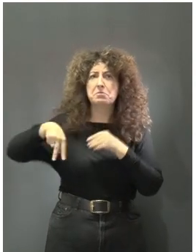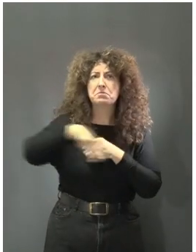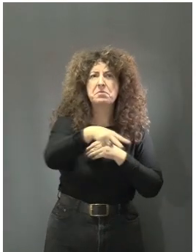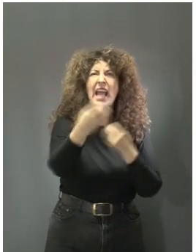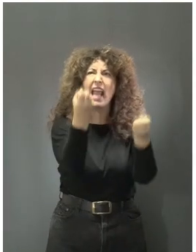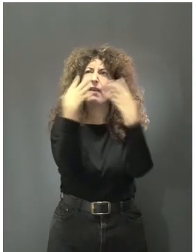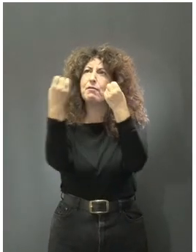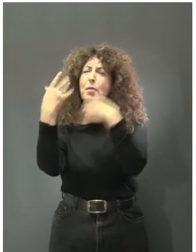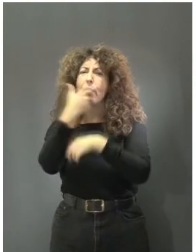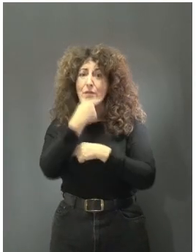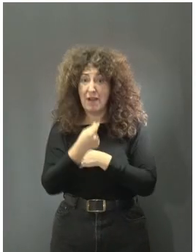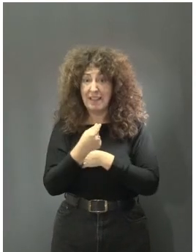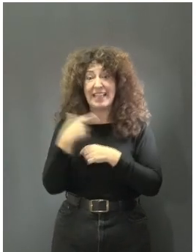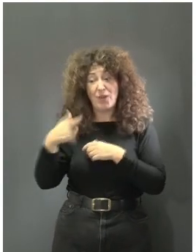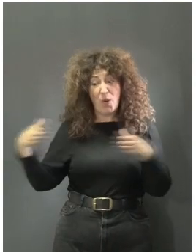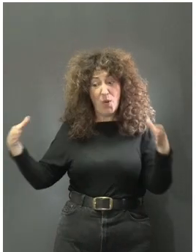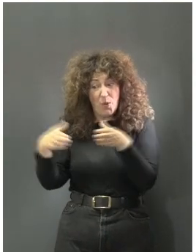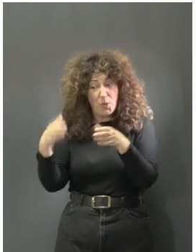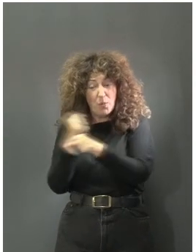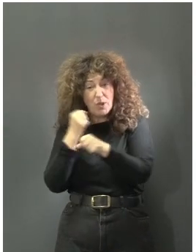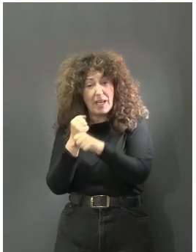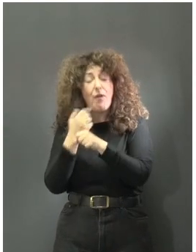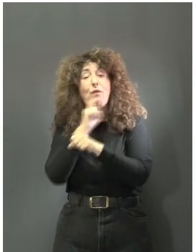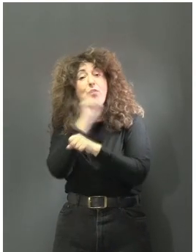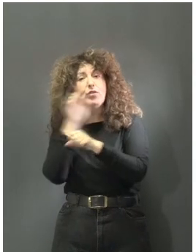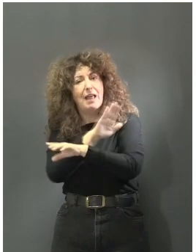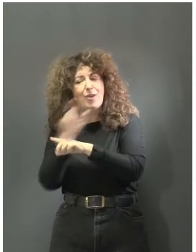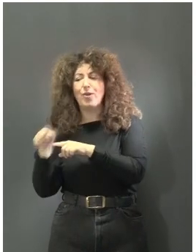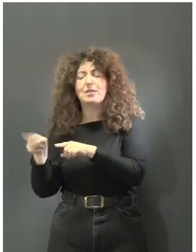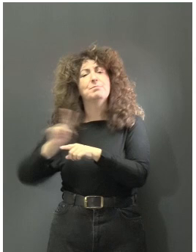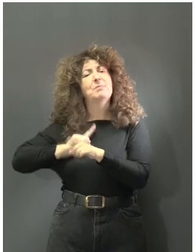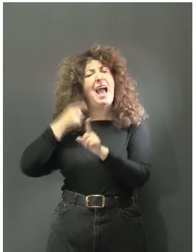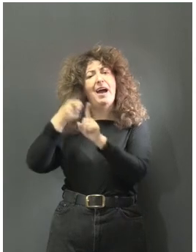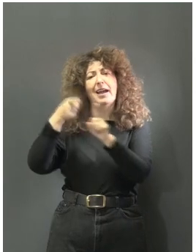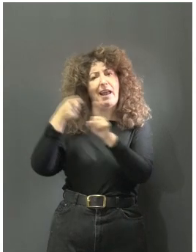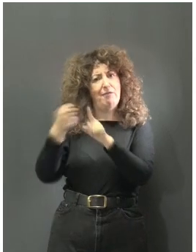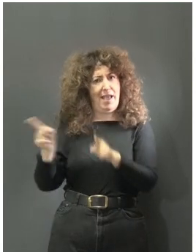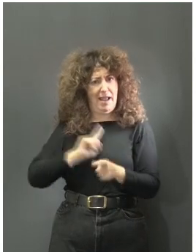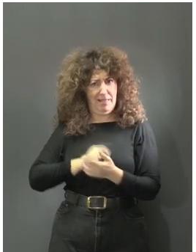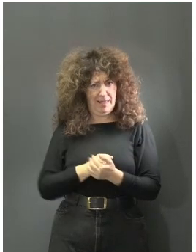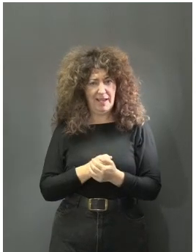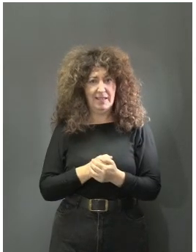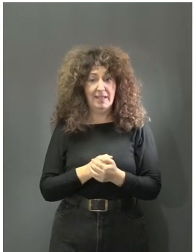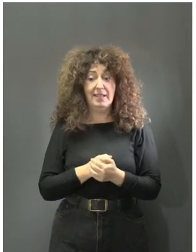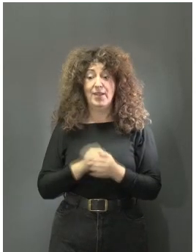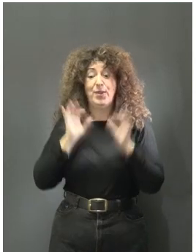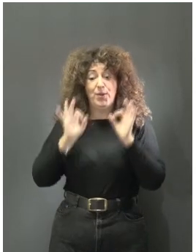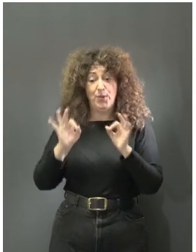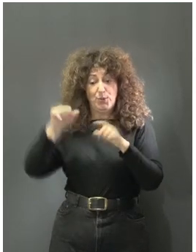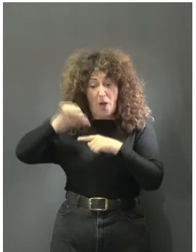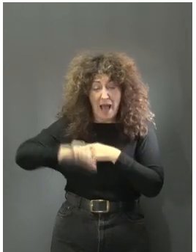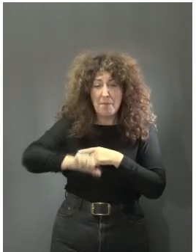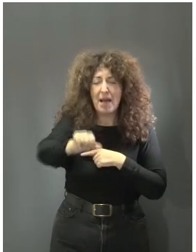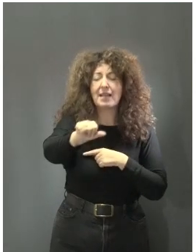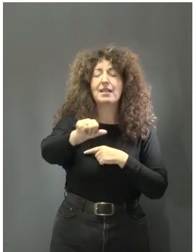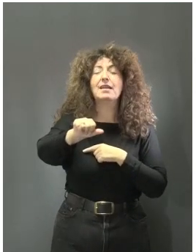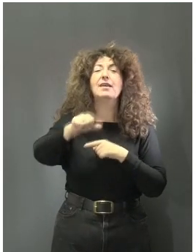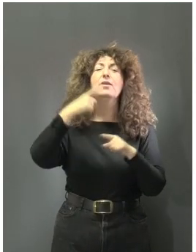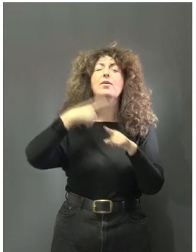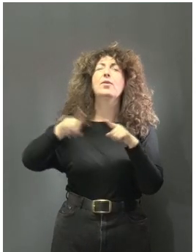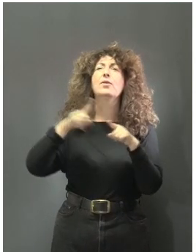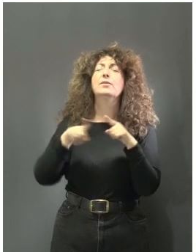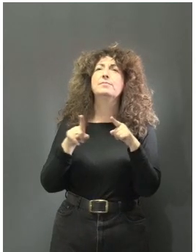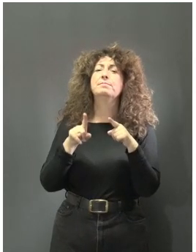Mi referencia es ese grupo de trabajo de Fundación 11, ¿no? Entonces, a partir de ahí, yo creo que ha ido